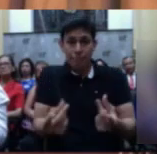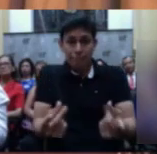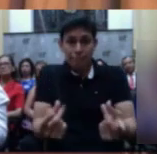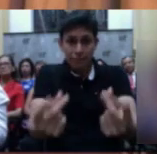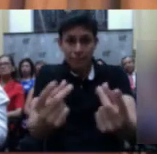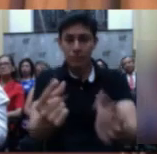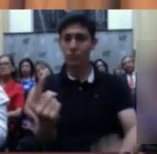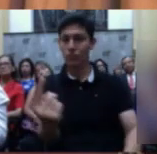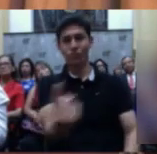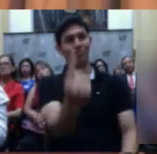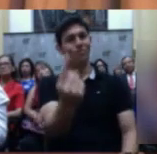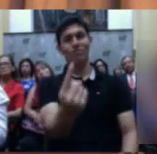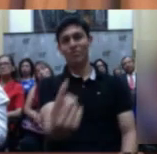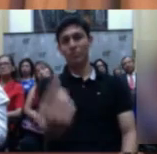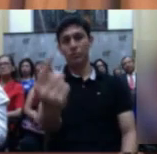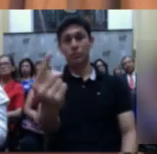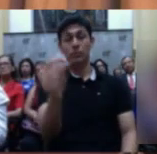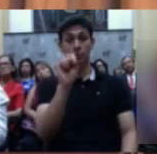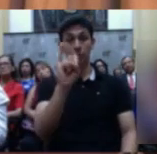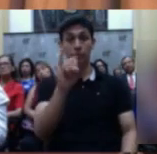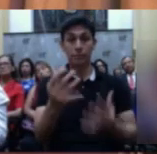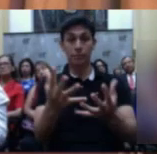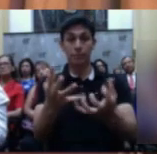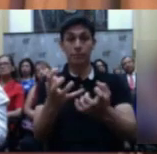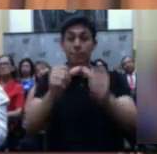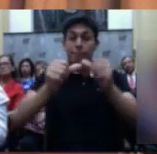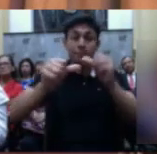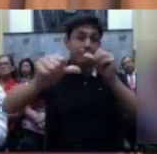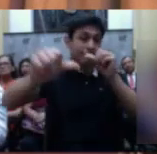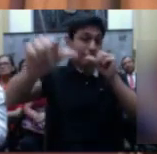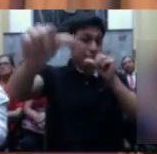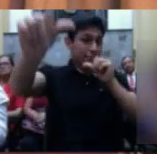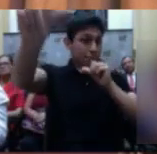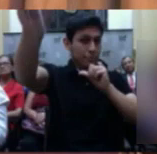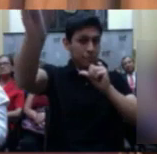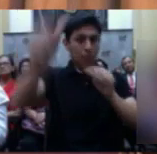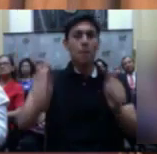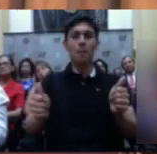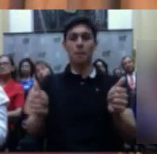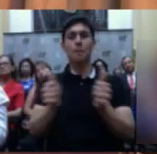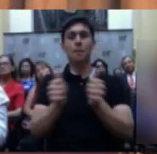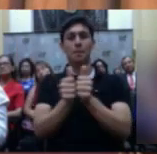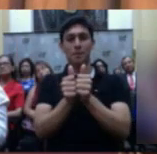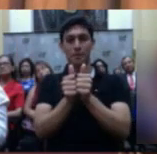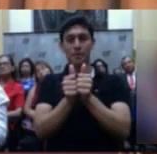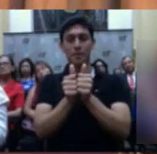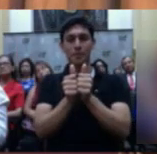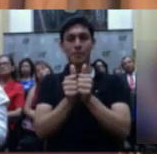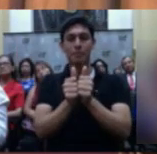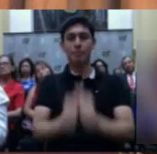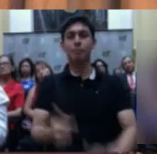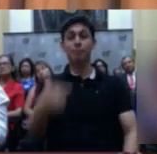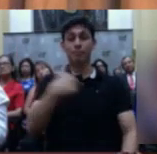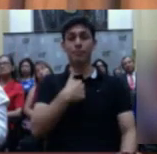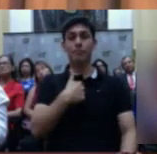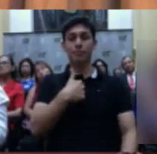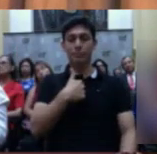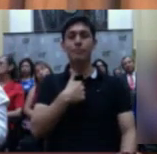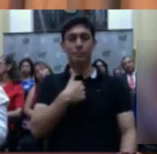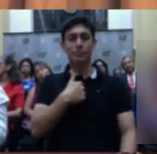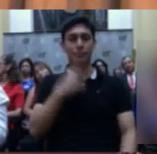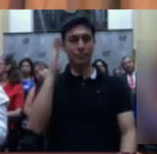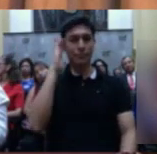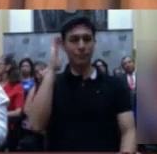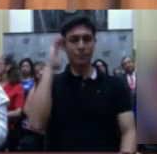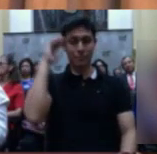camina solo. Pero si quieres llegar lejos, anda acompañado. Estoy convencido que este es el